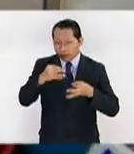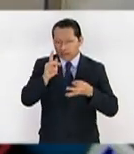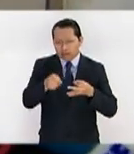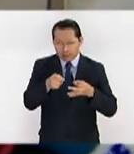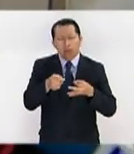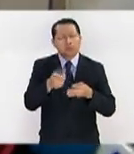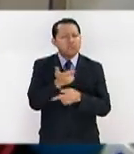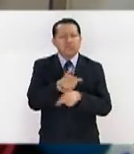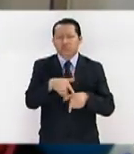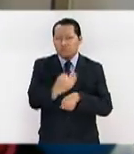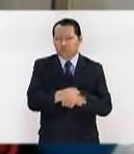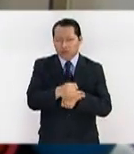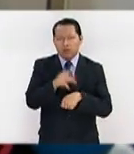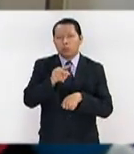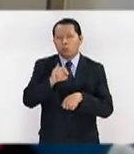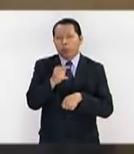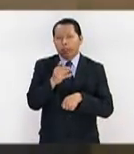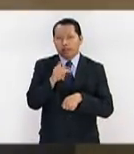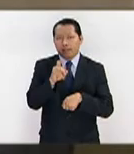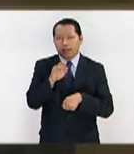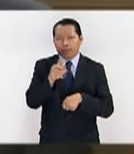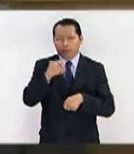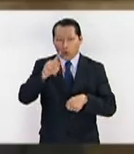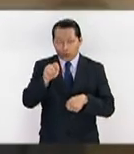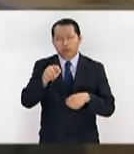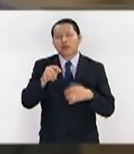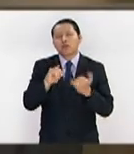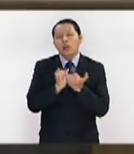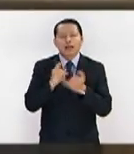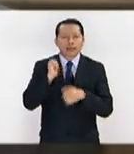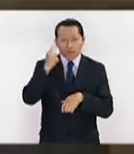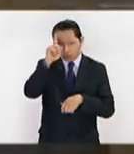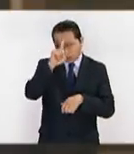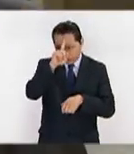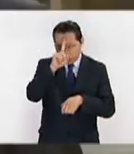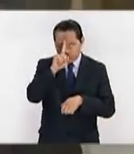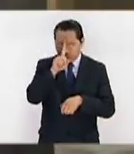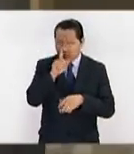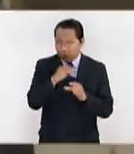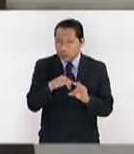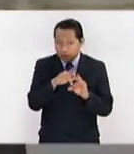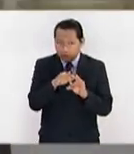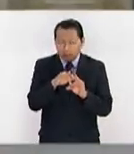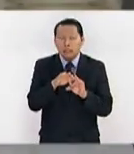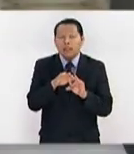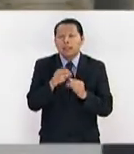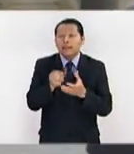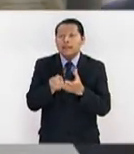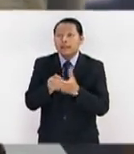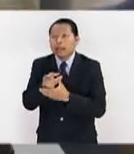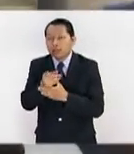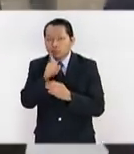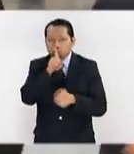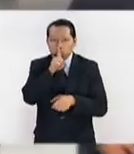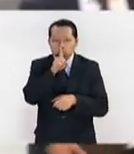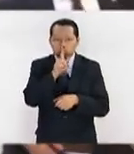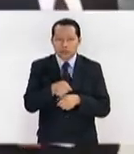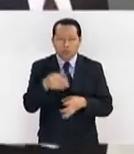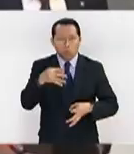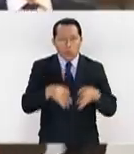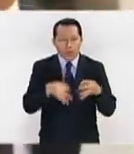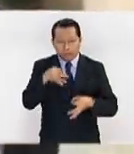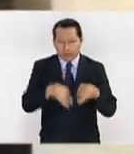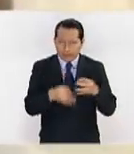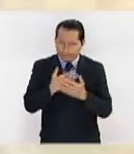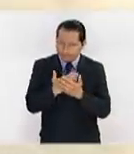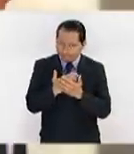libertad provisional para Puigdemont y los exconsejeros, siempre y cuando no abandonen el país sin el consentimiento del juez e